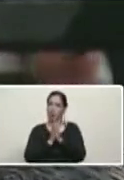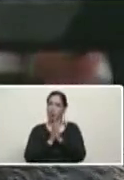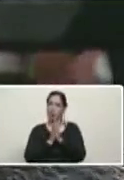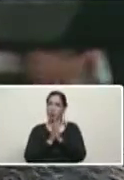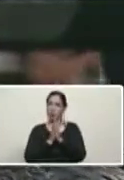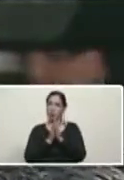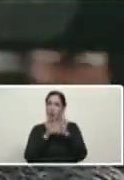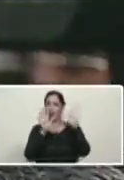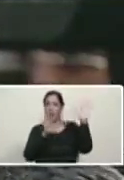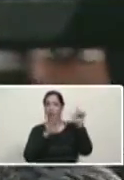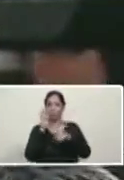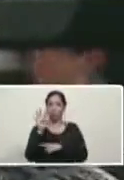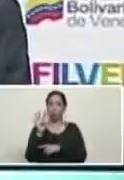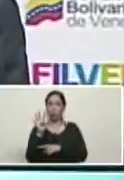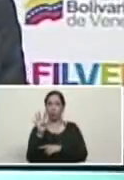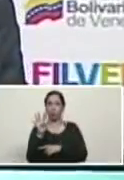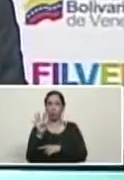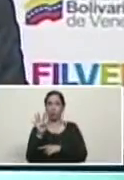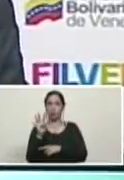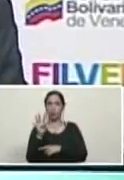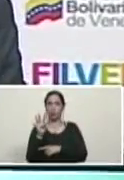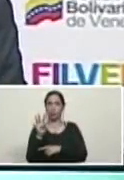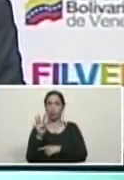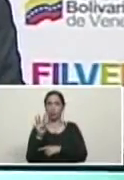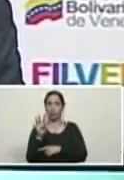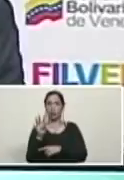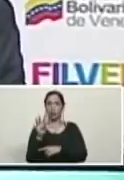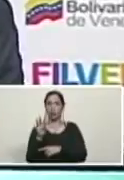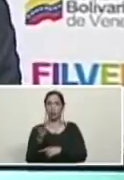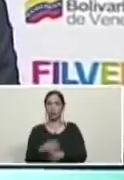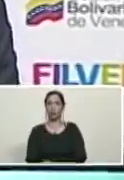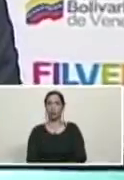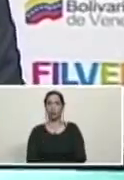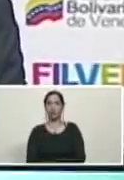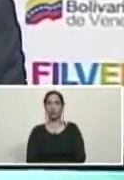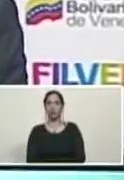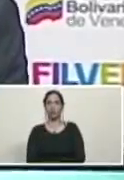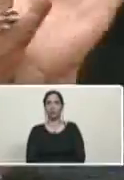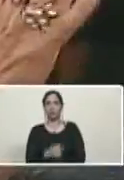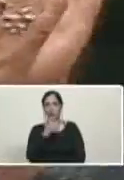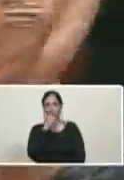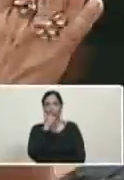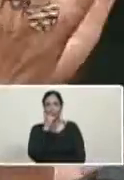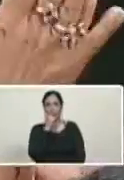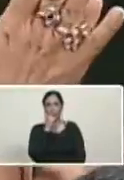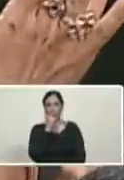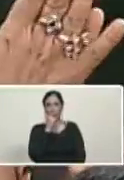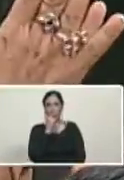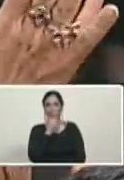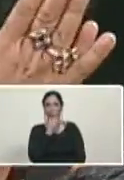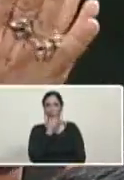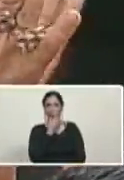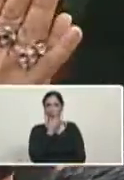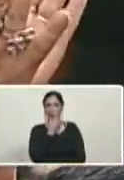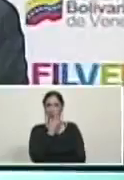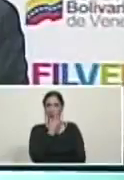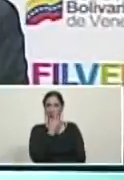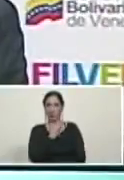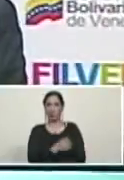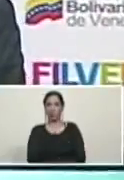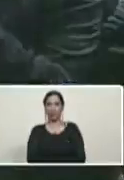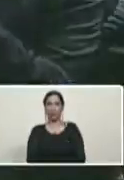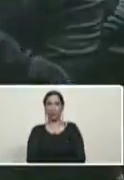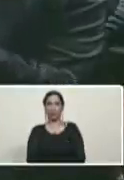14. Me adelanté un poquito en el tiempo, pero aquí estaremos en la 40 también. No hay un micrófono, por favor, el equipo técnico.